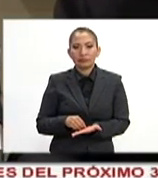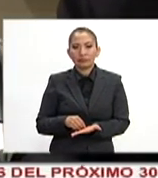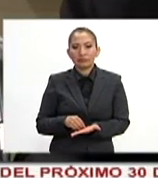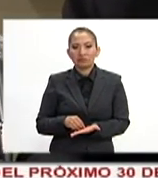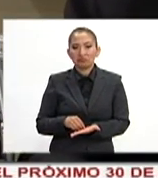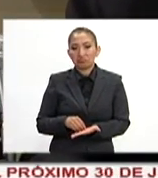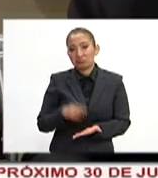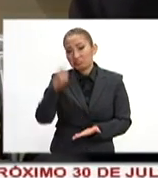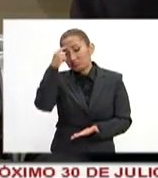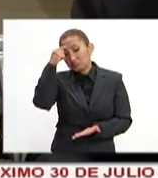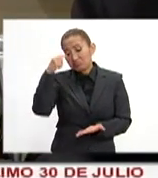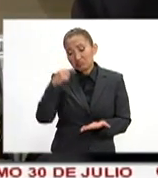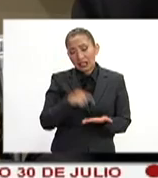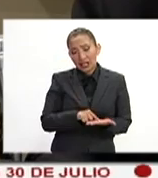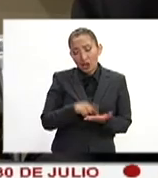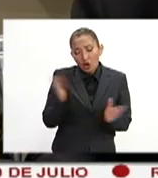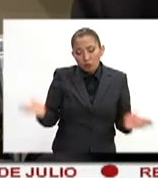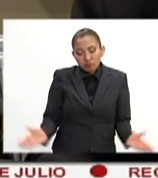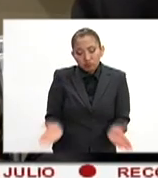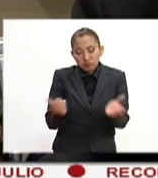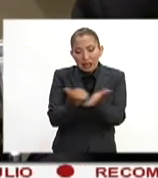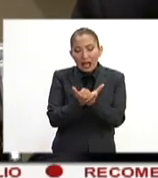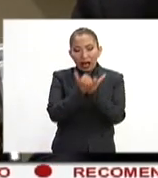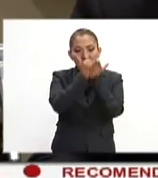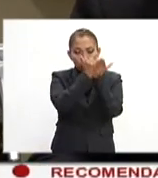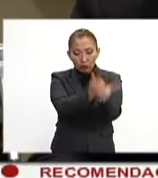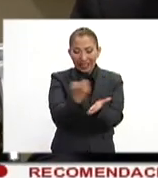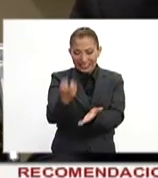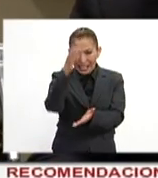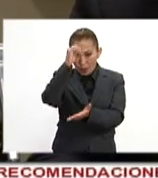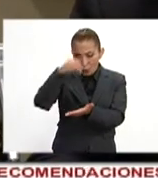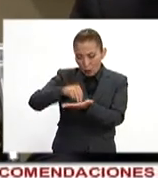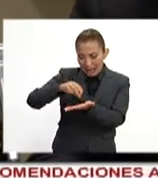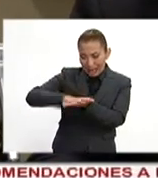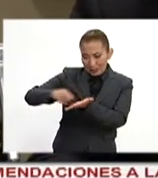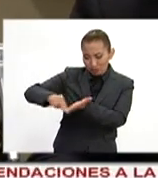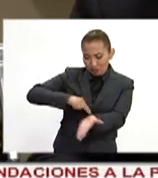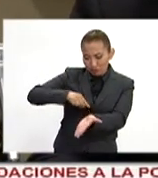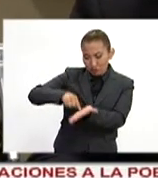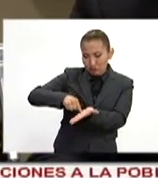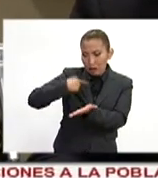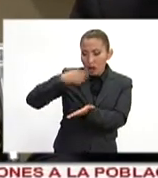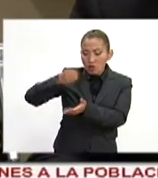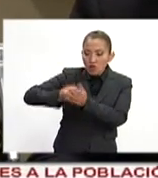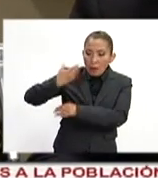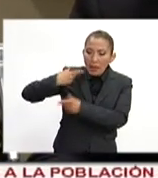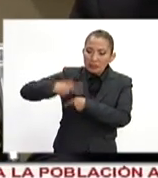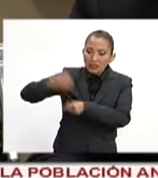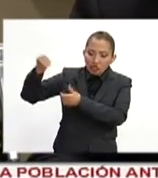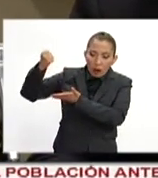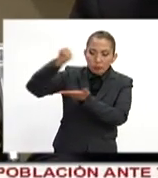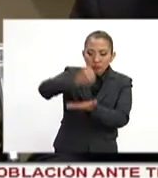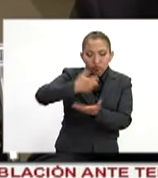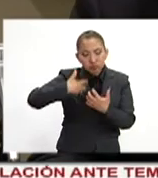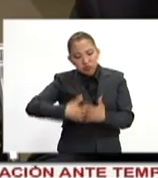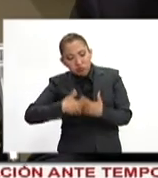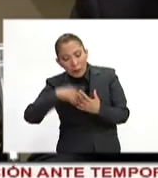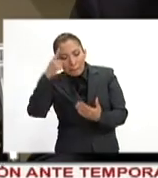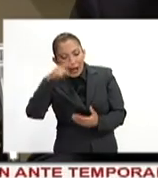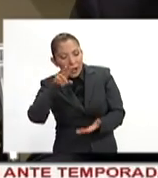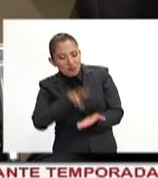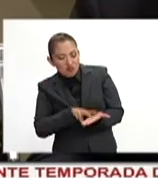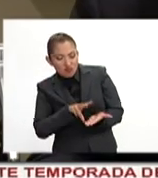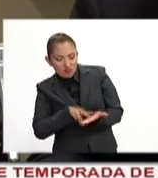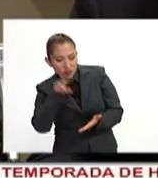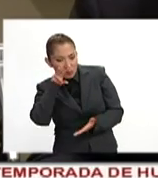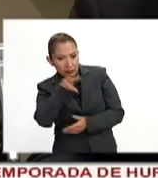yo creo que se incentivará a medida que este acuerdo vaya atrayendo a nuevos inversionistas para los valores que hoy